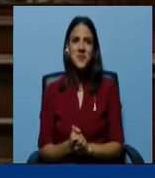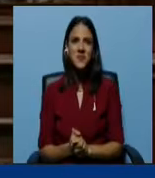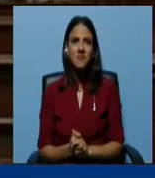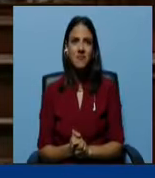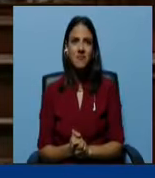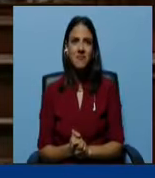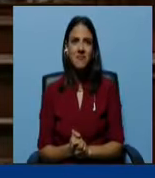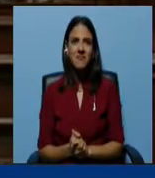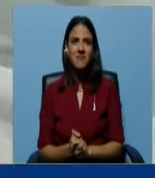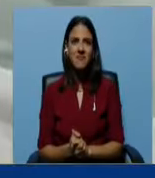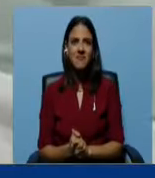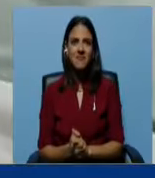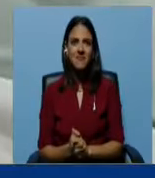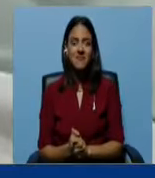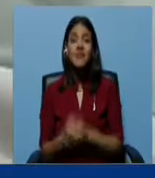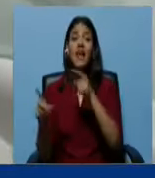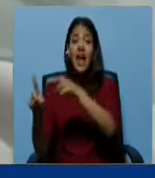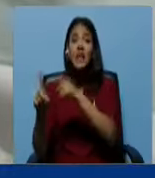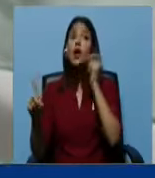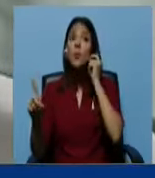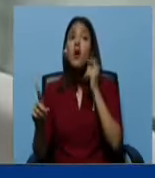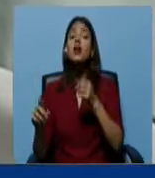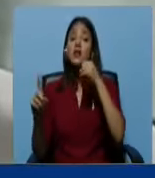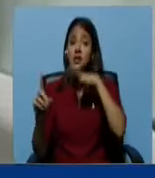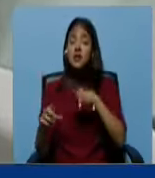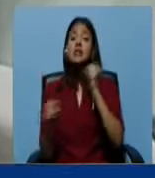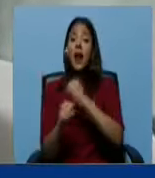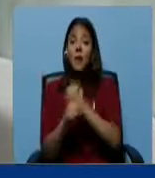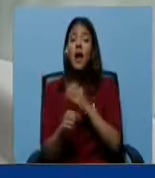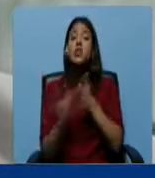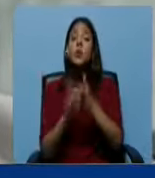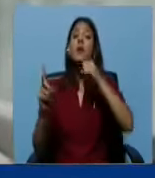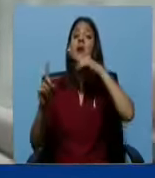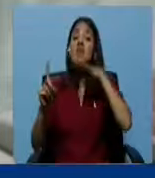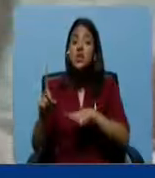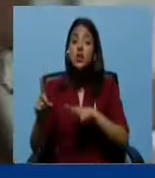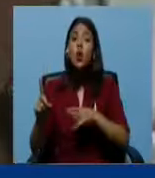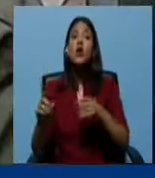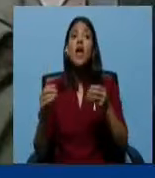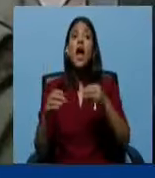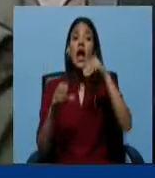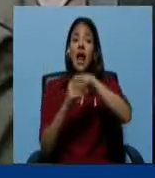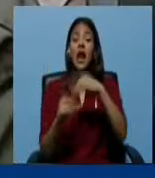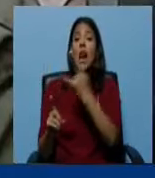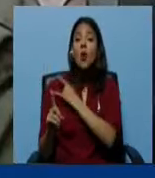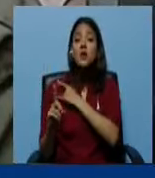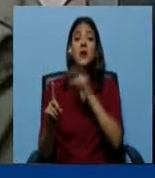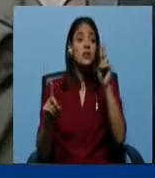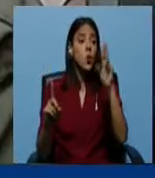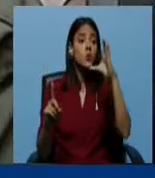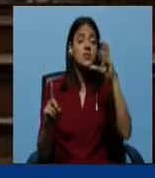Ah, ella es historiadora, ella estudió en la Escuela de Historia de la UCB y era